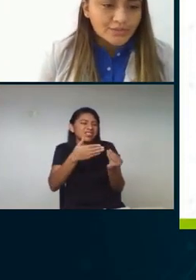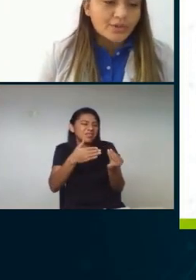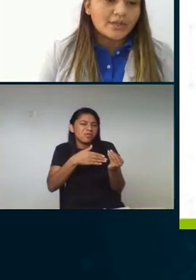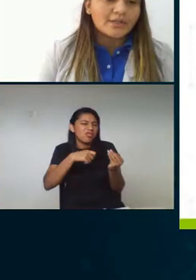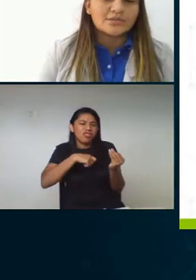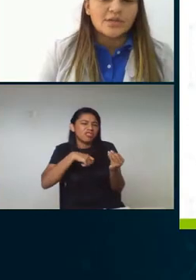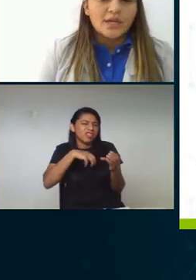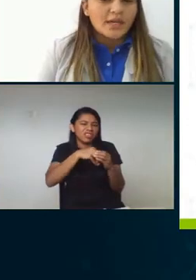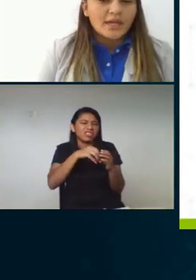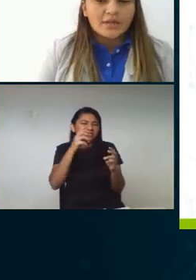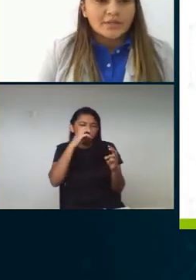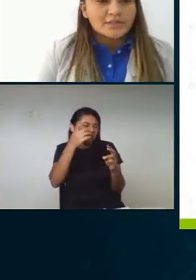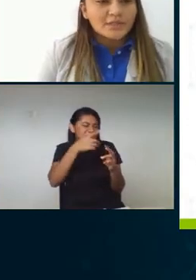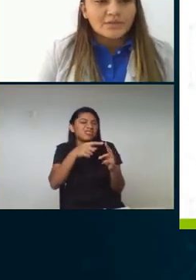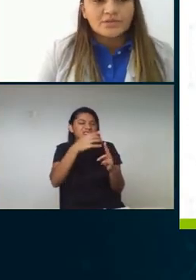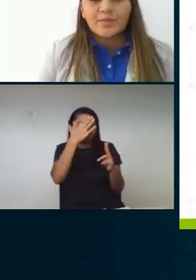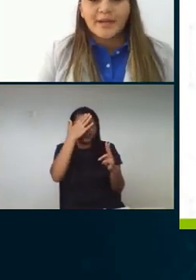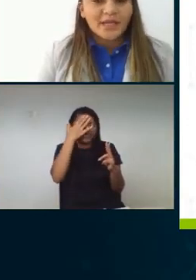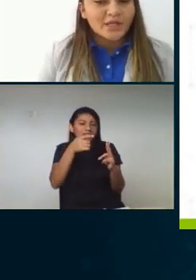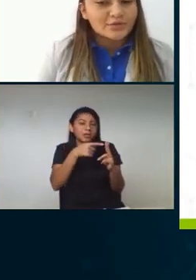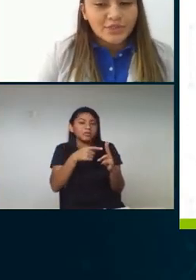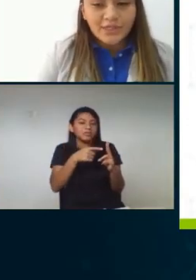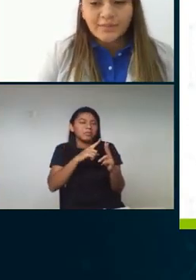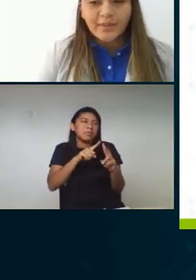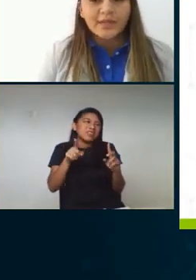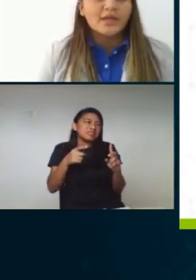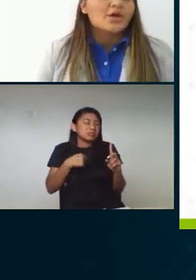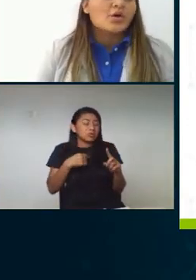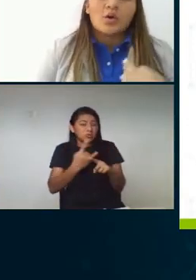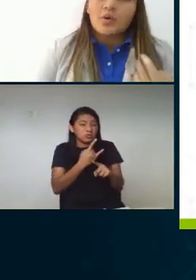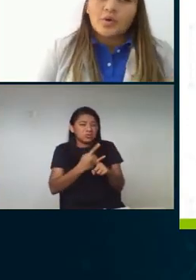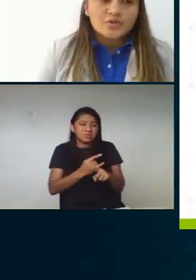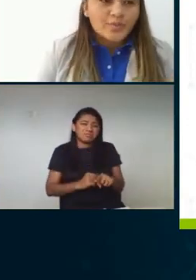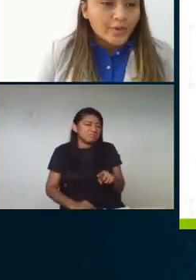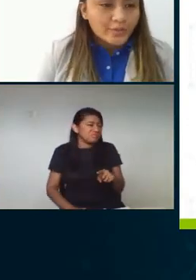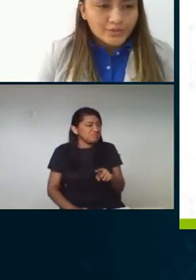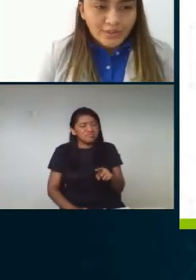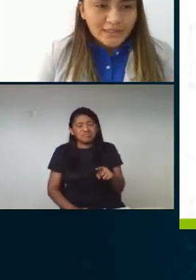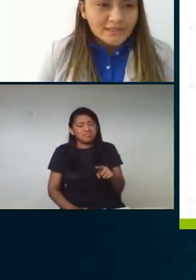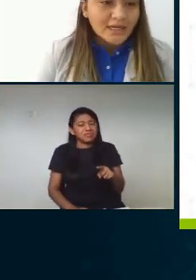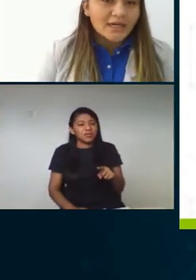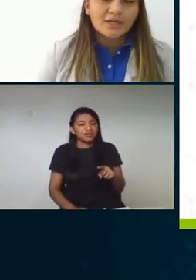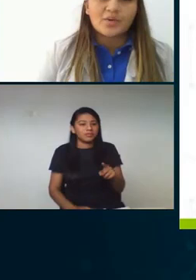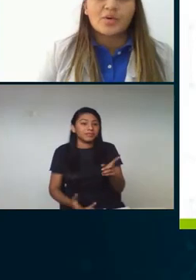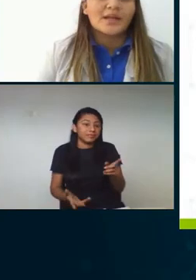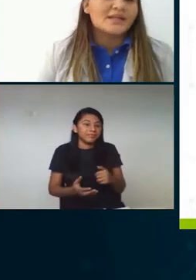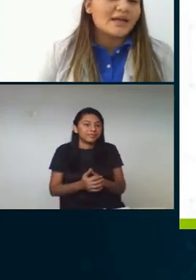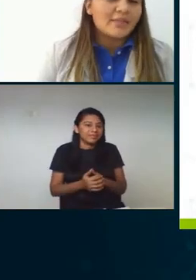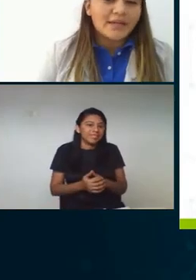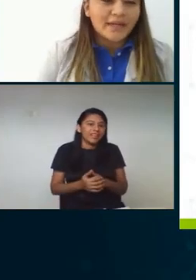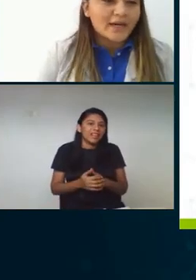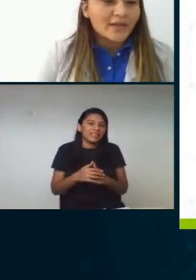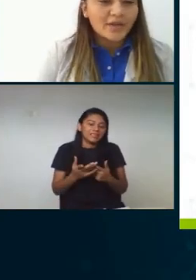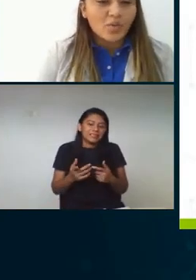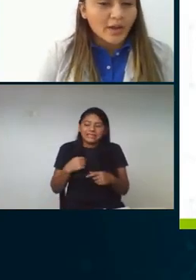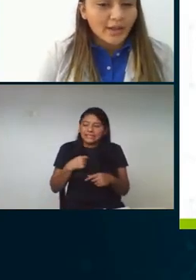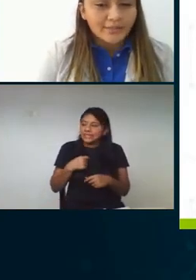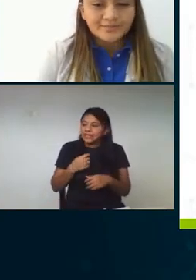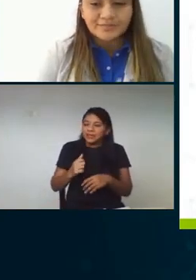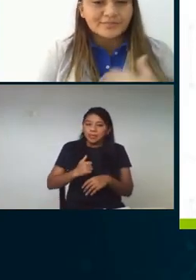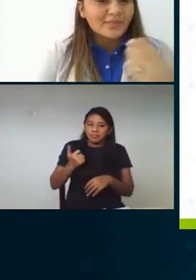los residuos sólidos, los residuos para qué nos sirven, cómo los podemos utilizar, cuál es la